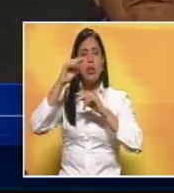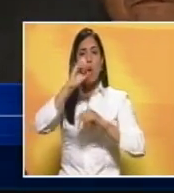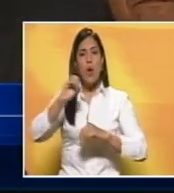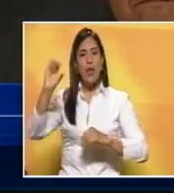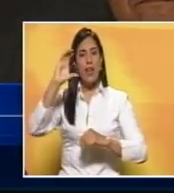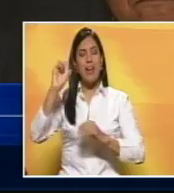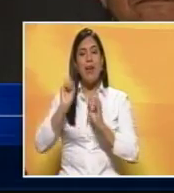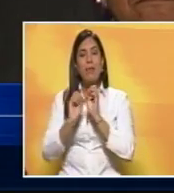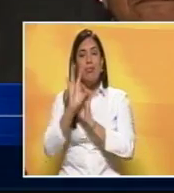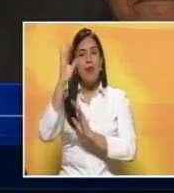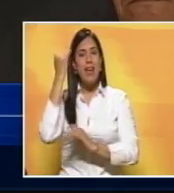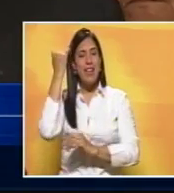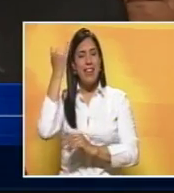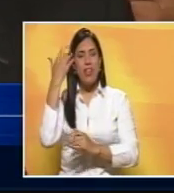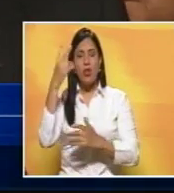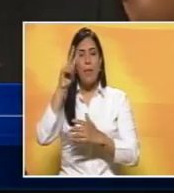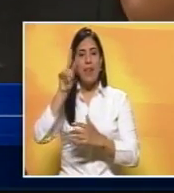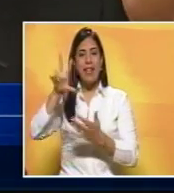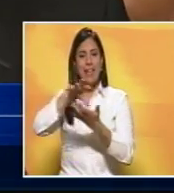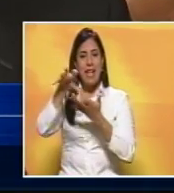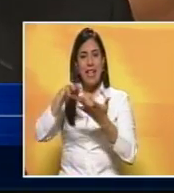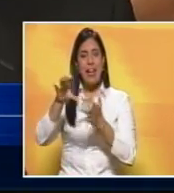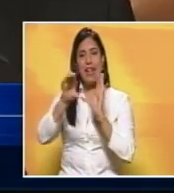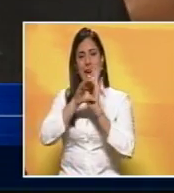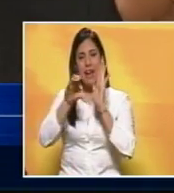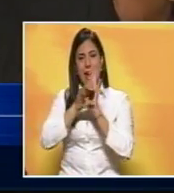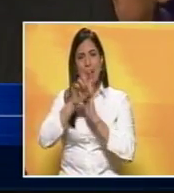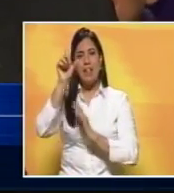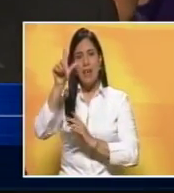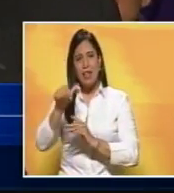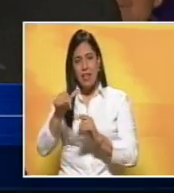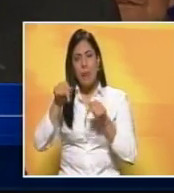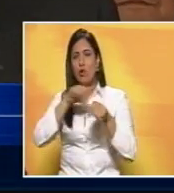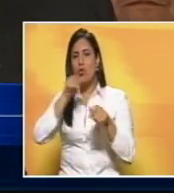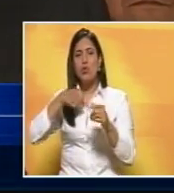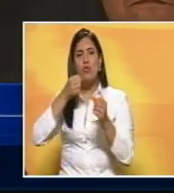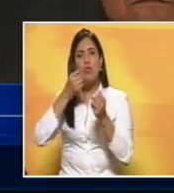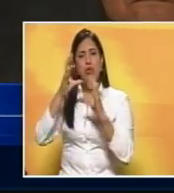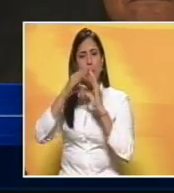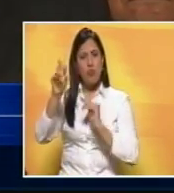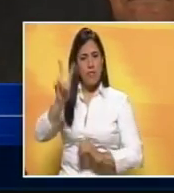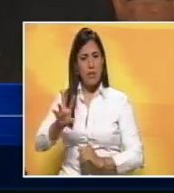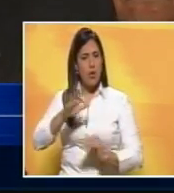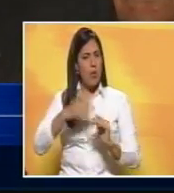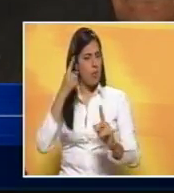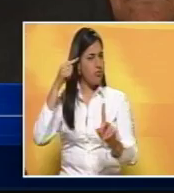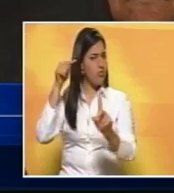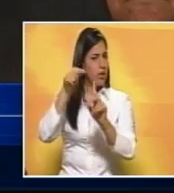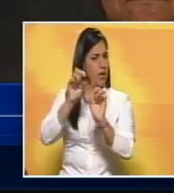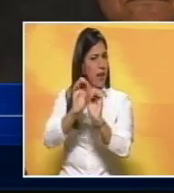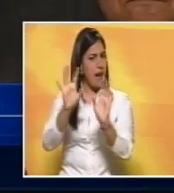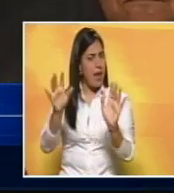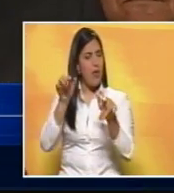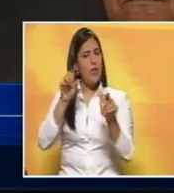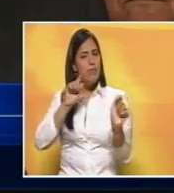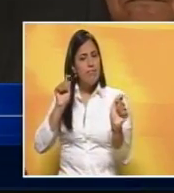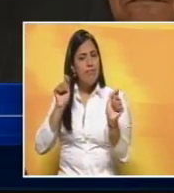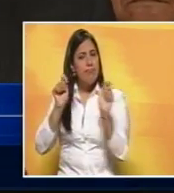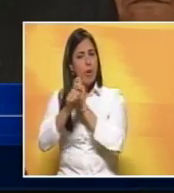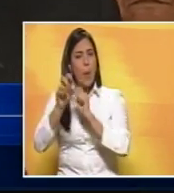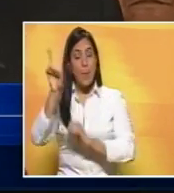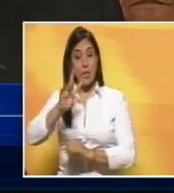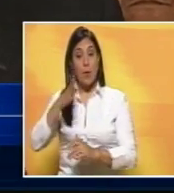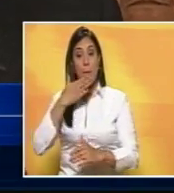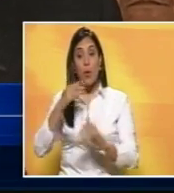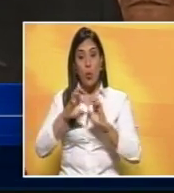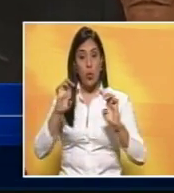que nació en el 23 de enero en Catia, en Santa Rosalía. Queremos llevarlo ahora a toda Venezuela porque tenemos un objetivo muy claro, que es la transformación de Venezuela